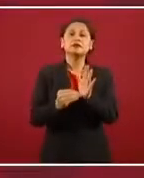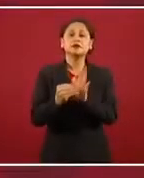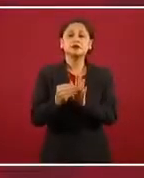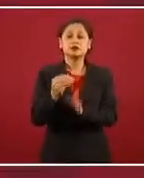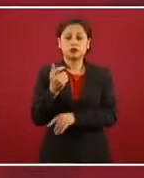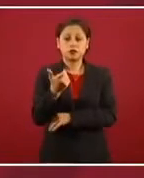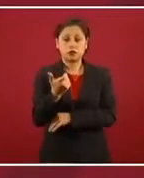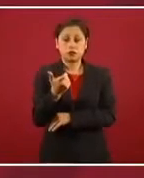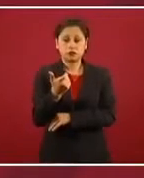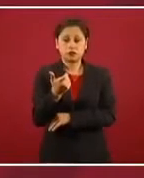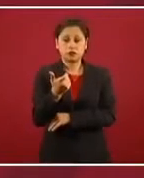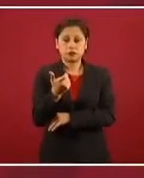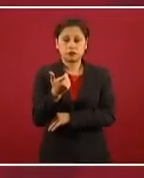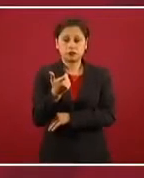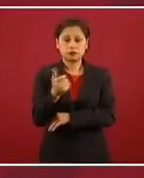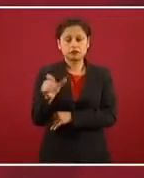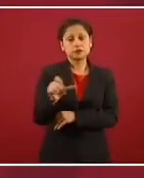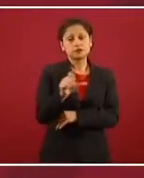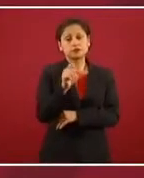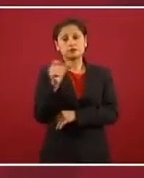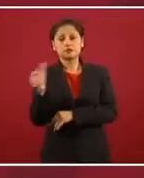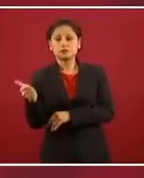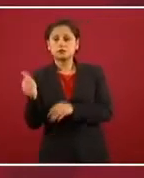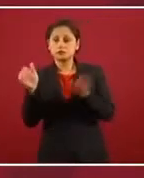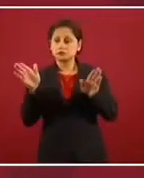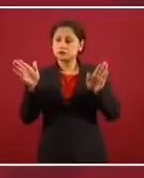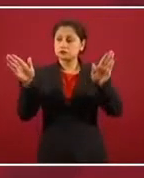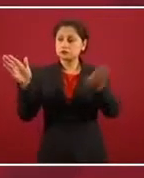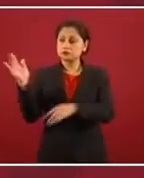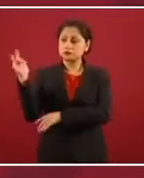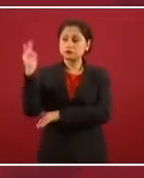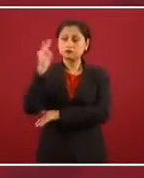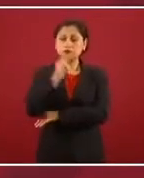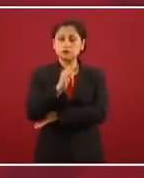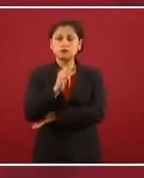El aeropuerto de Santa Lucía va a costar 80,000.